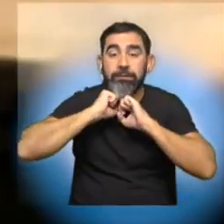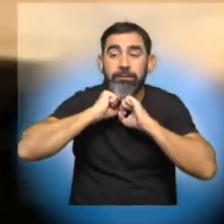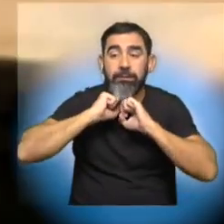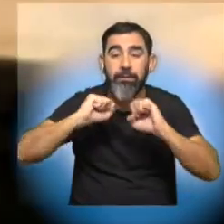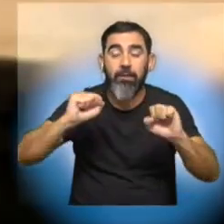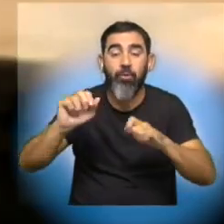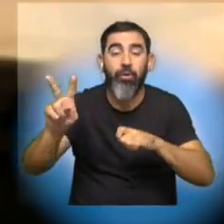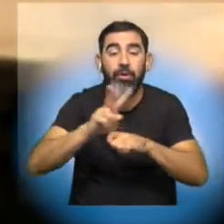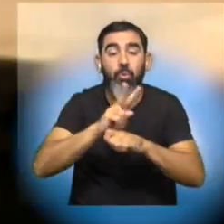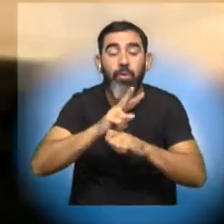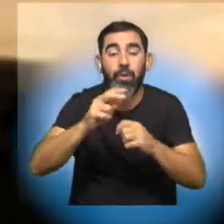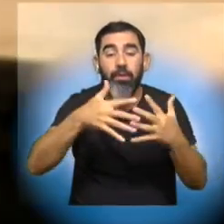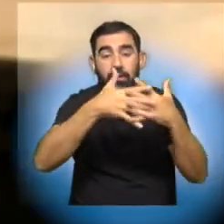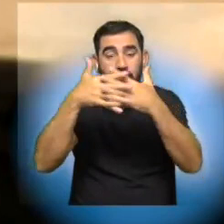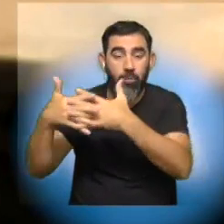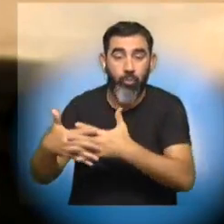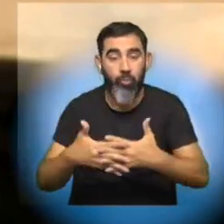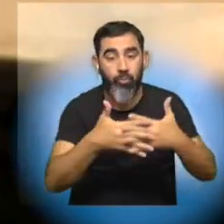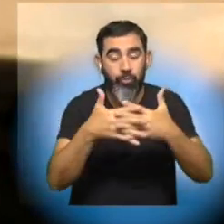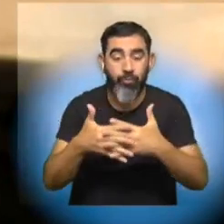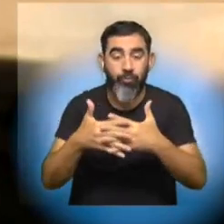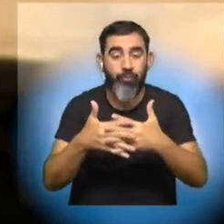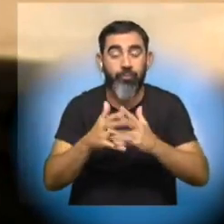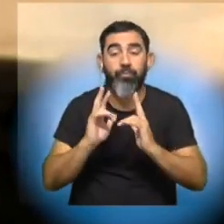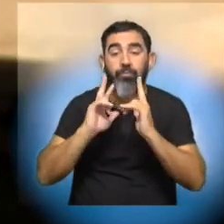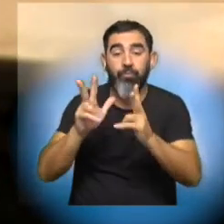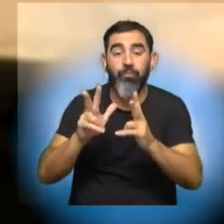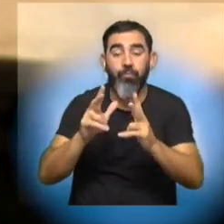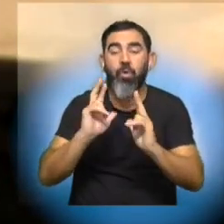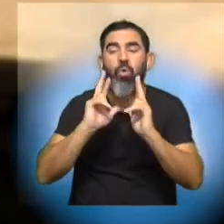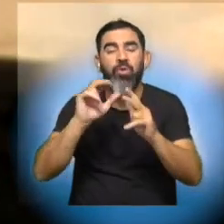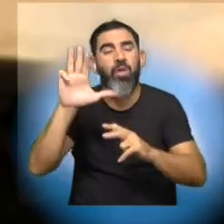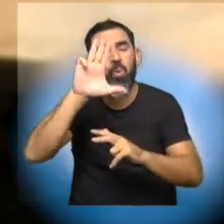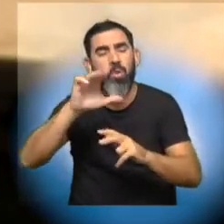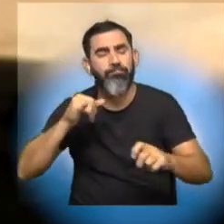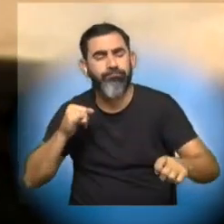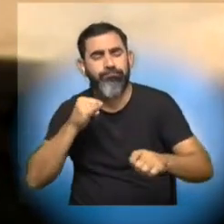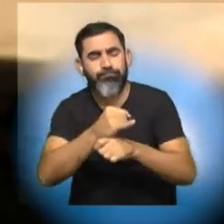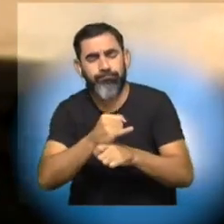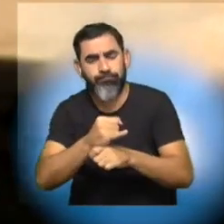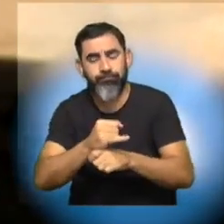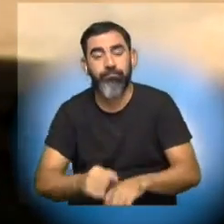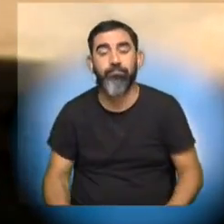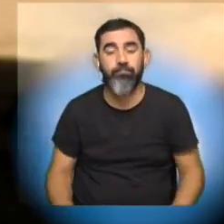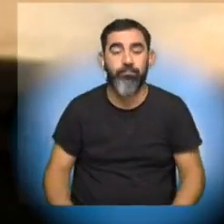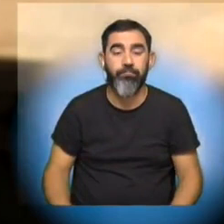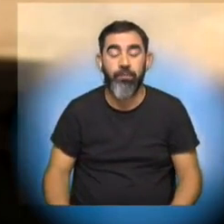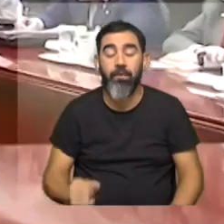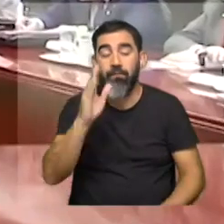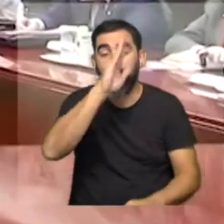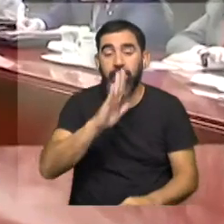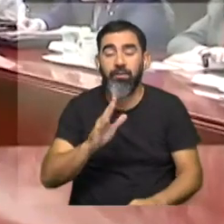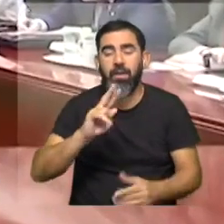de Seguridad Nacional de la Casa Blanca, John Kirby, aseguró que los comentarios de Lula estaban simplemente equivocados y que Brasil